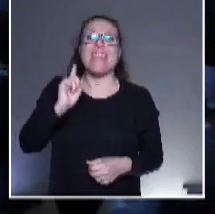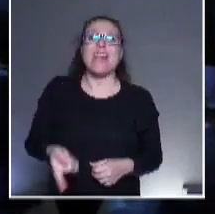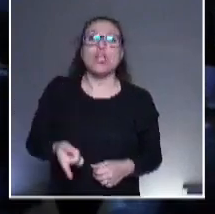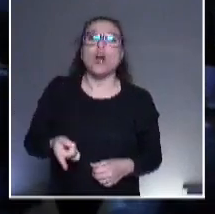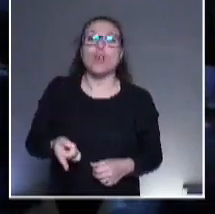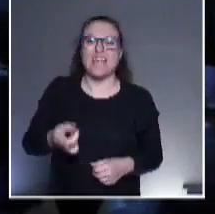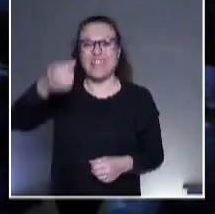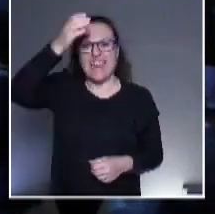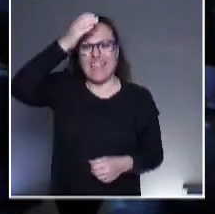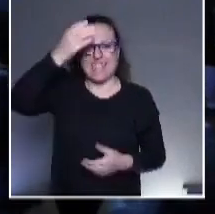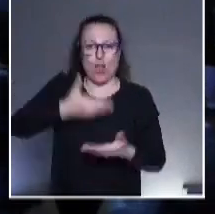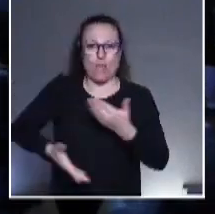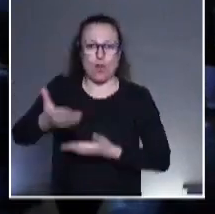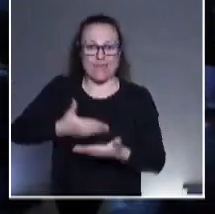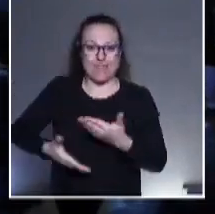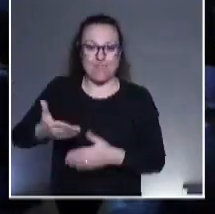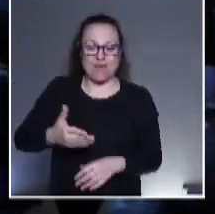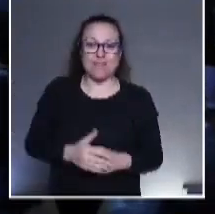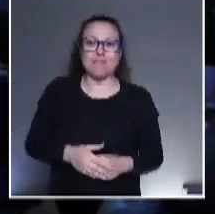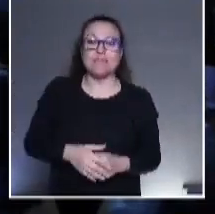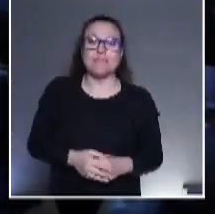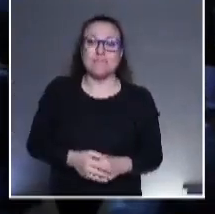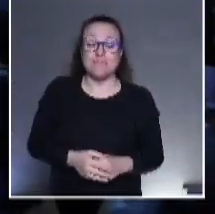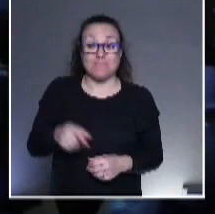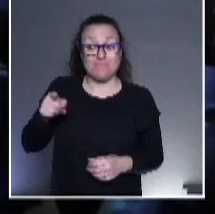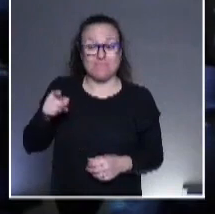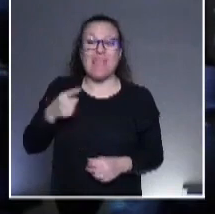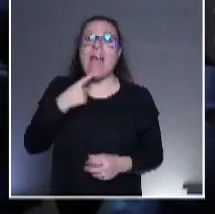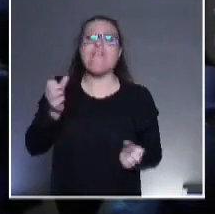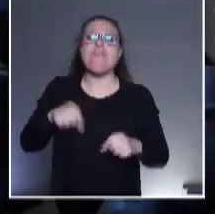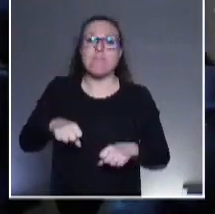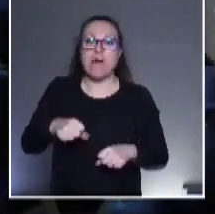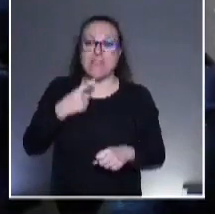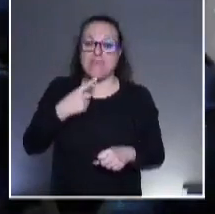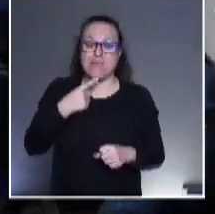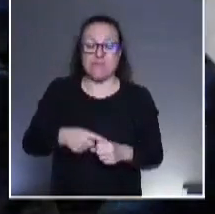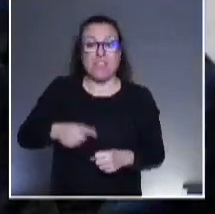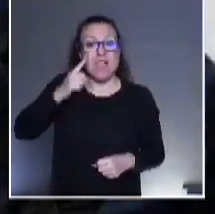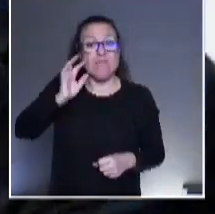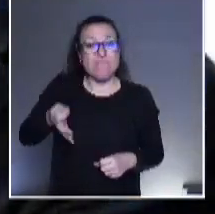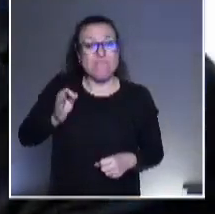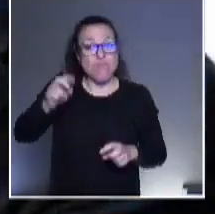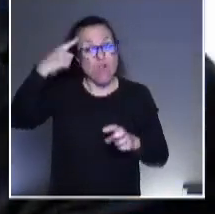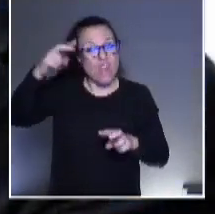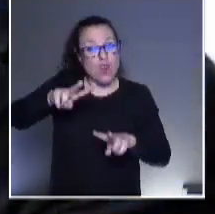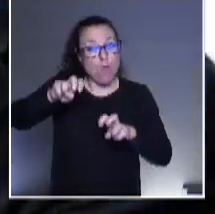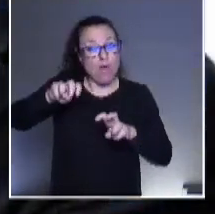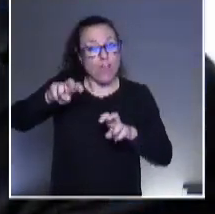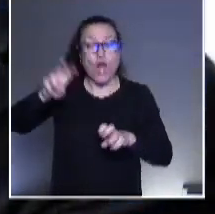de inteligencia colaborativa del MIT, y él afirma: las verdaderas innovaciones no